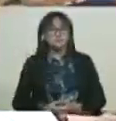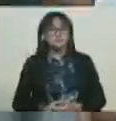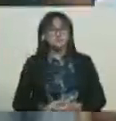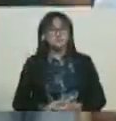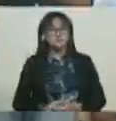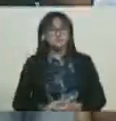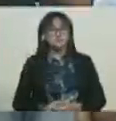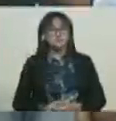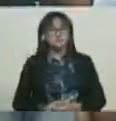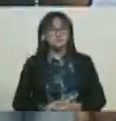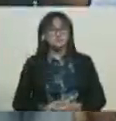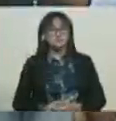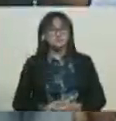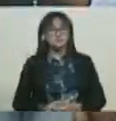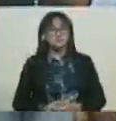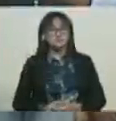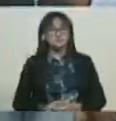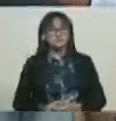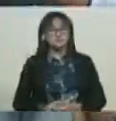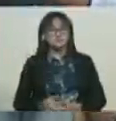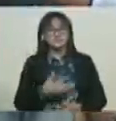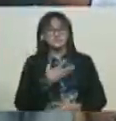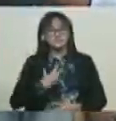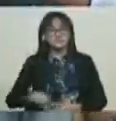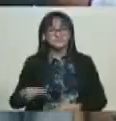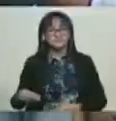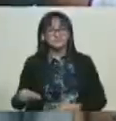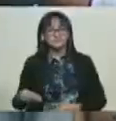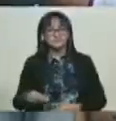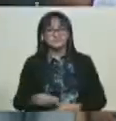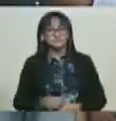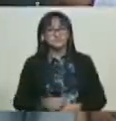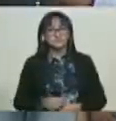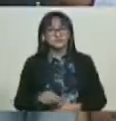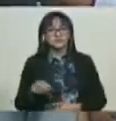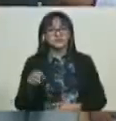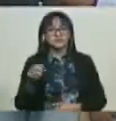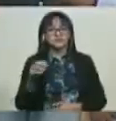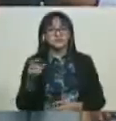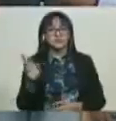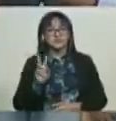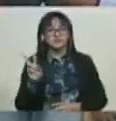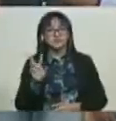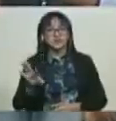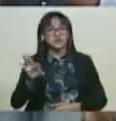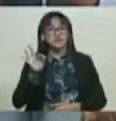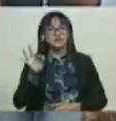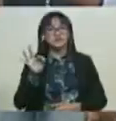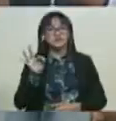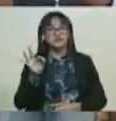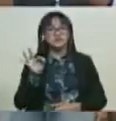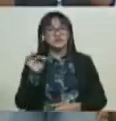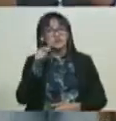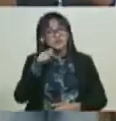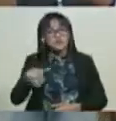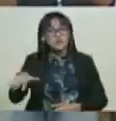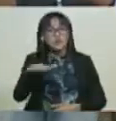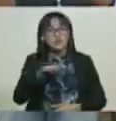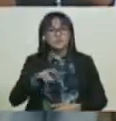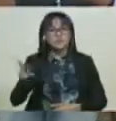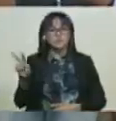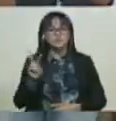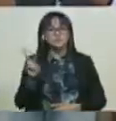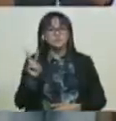el presidente de la república bolivariana de venezuela lo elige el pueblo de venezuela